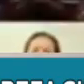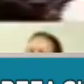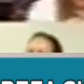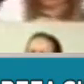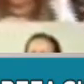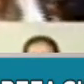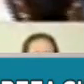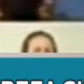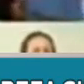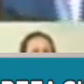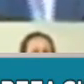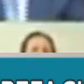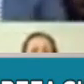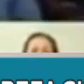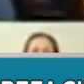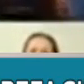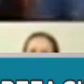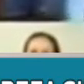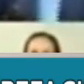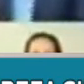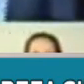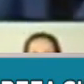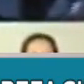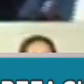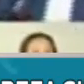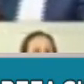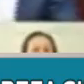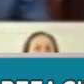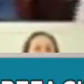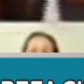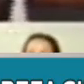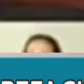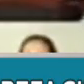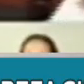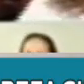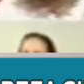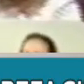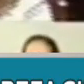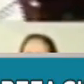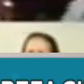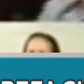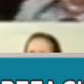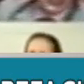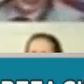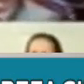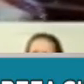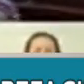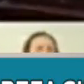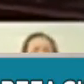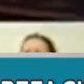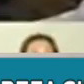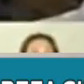se despenalice el uso de estupefacientes. Esto está previsto para el 21 de agosto, donde